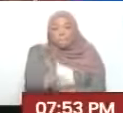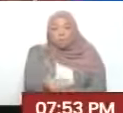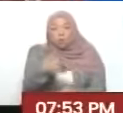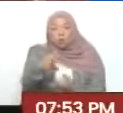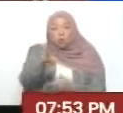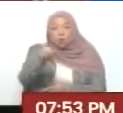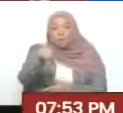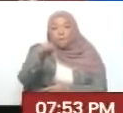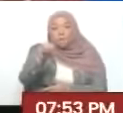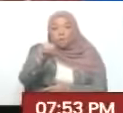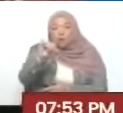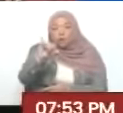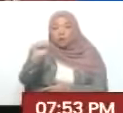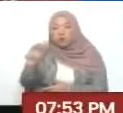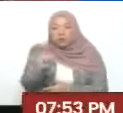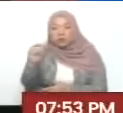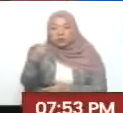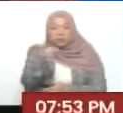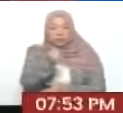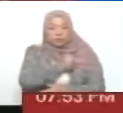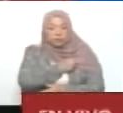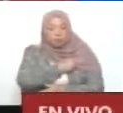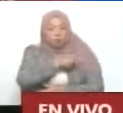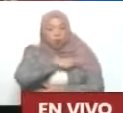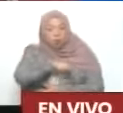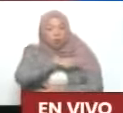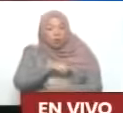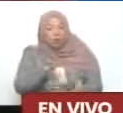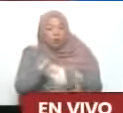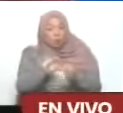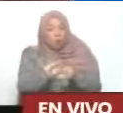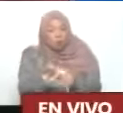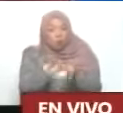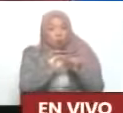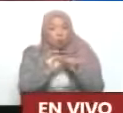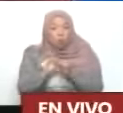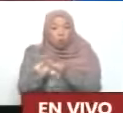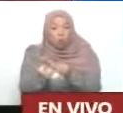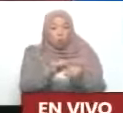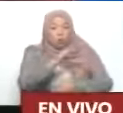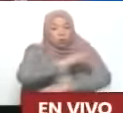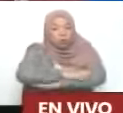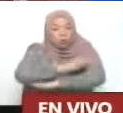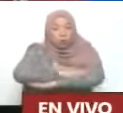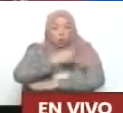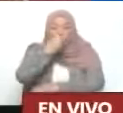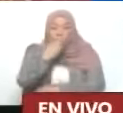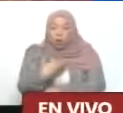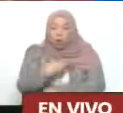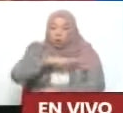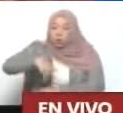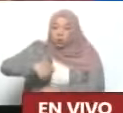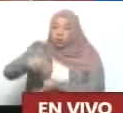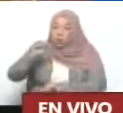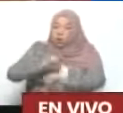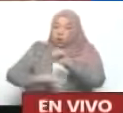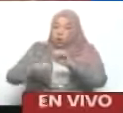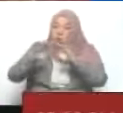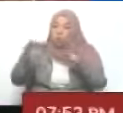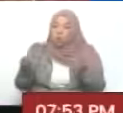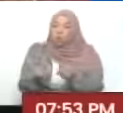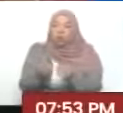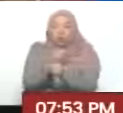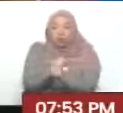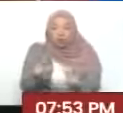Mahoma, cristianos y musulmanes, tenemos que estar así unidos, junto a los buenos samaritanos, porque de nosotros depende construir un mundo